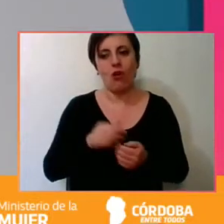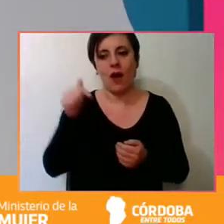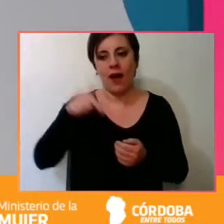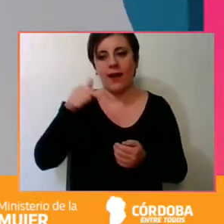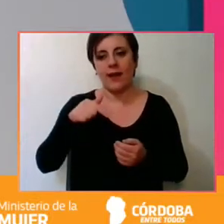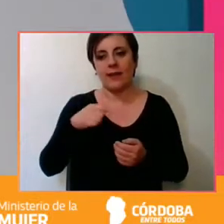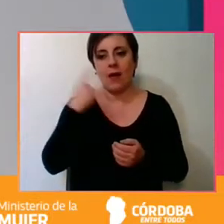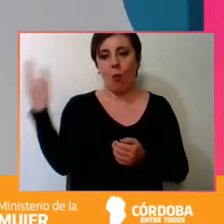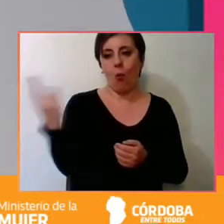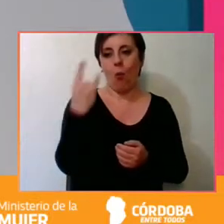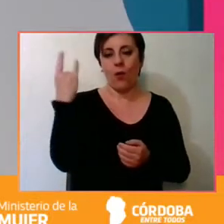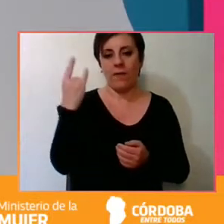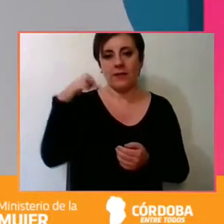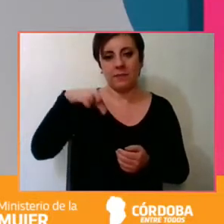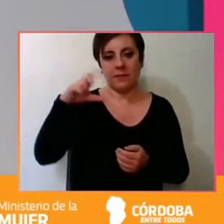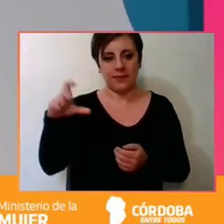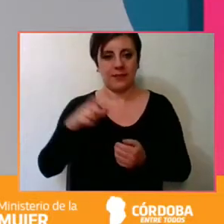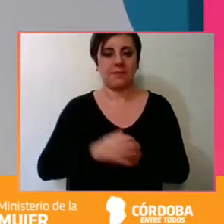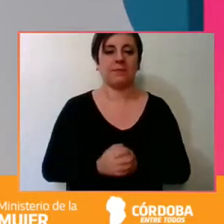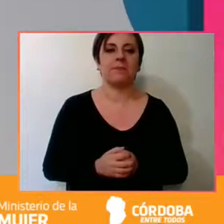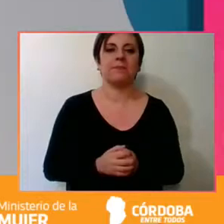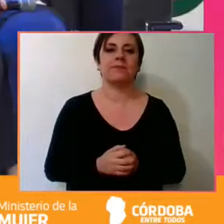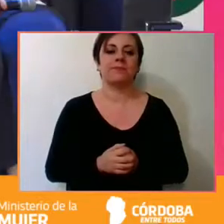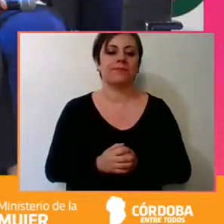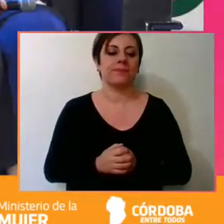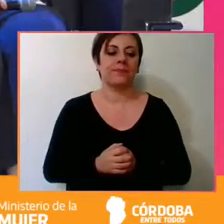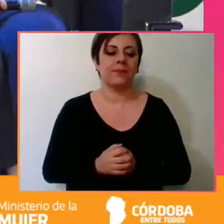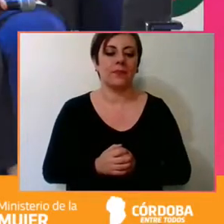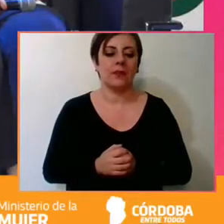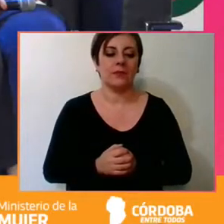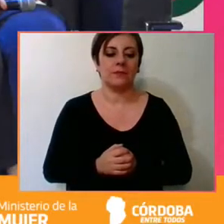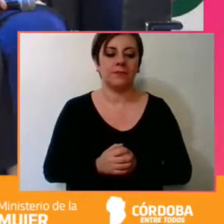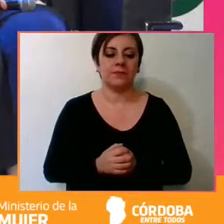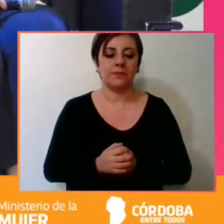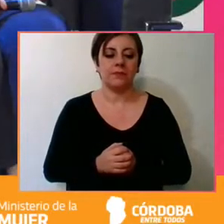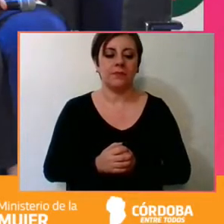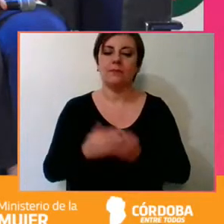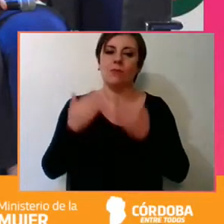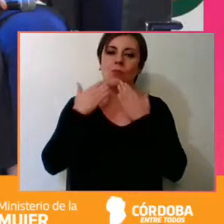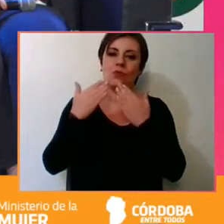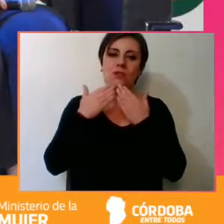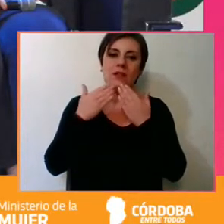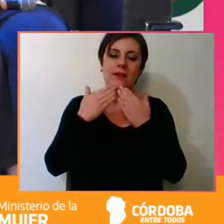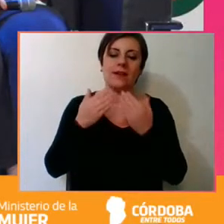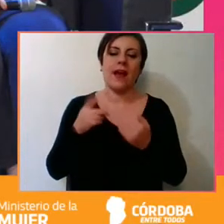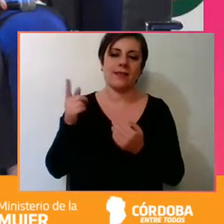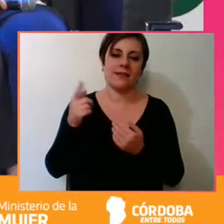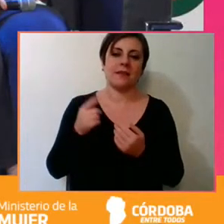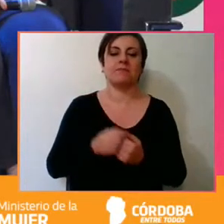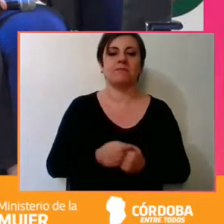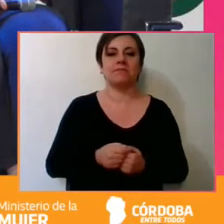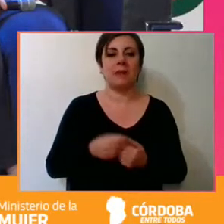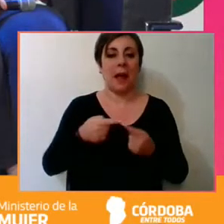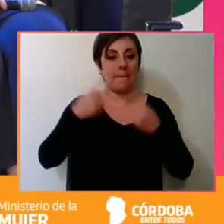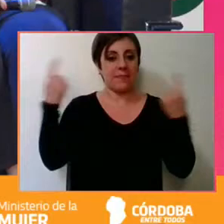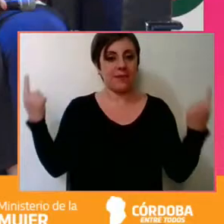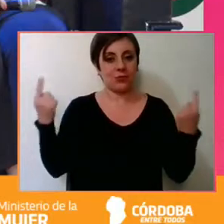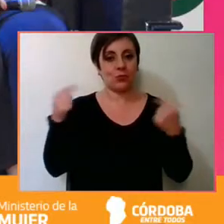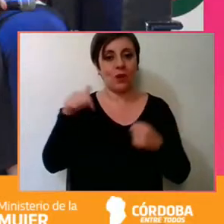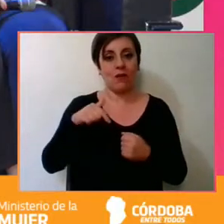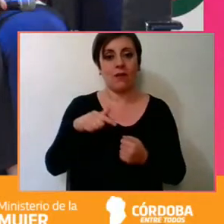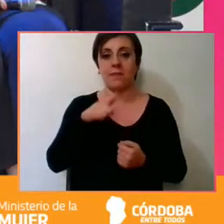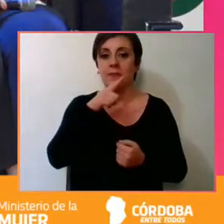Universidad Provincial de Córdoba. Bueno, muchas gracias Claudia Martínez por tu apertura. Y ahora, si les parece, le vamos a